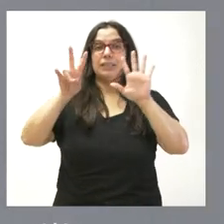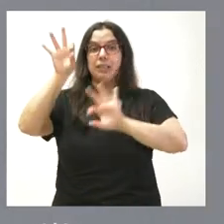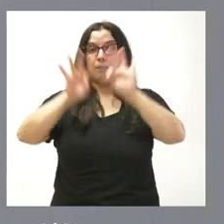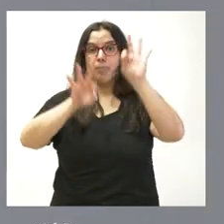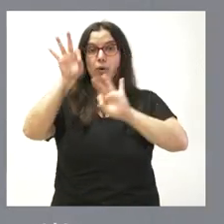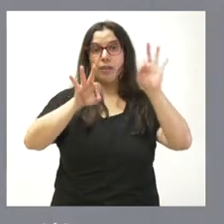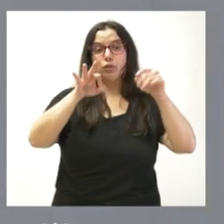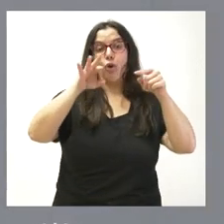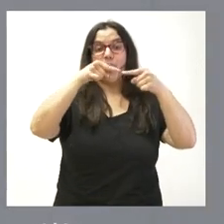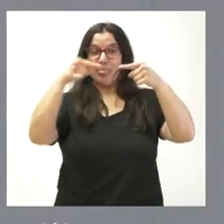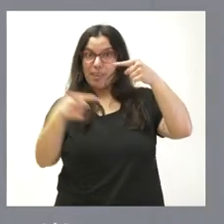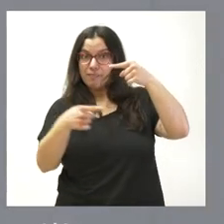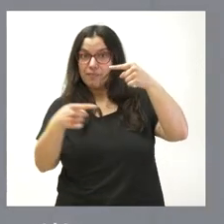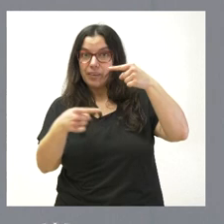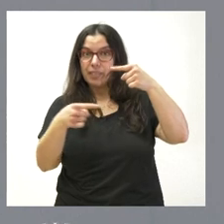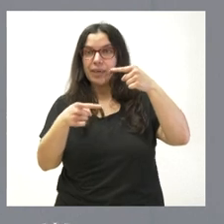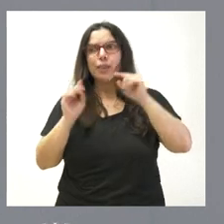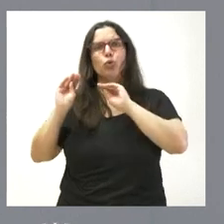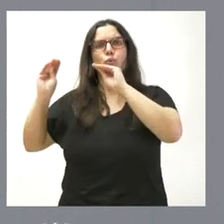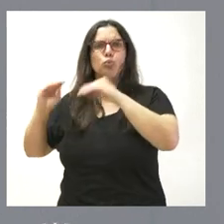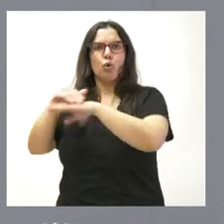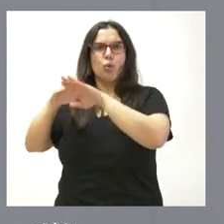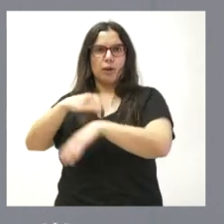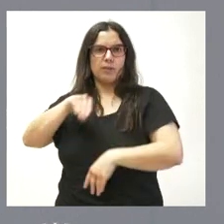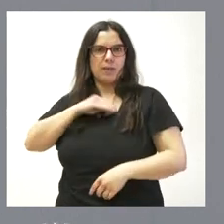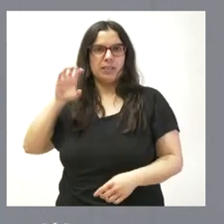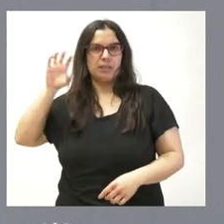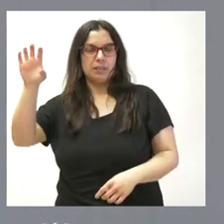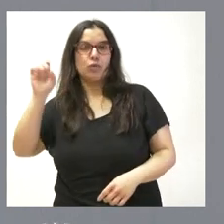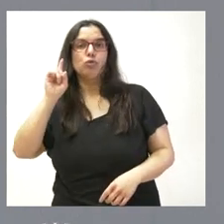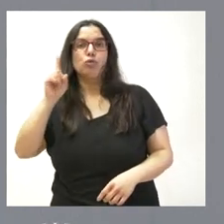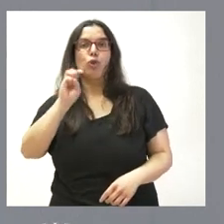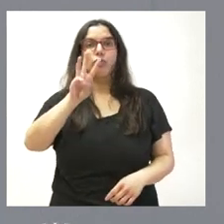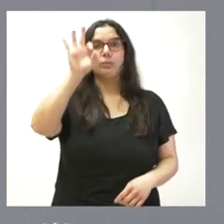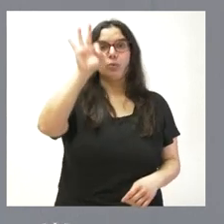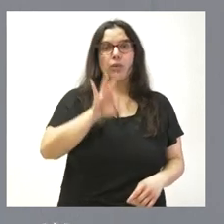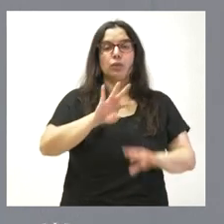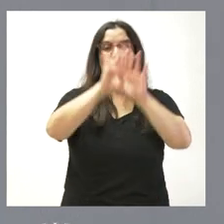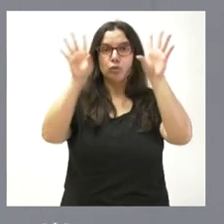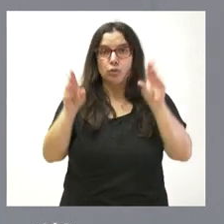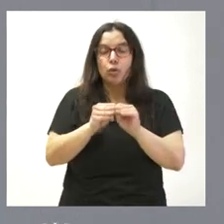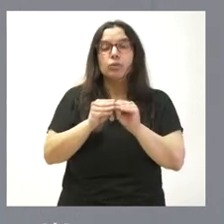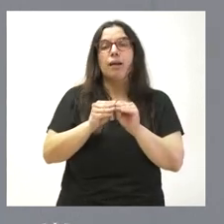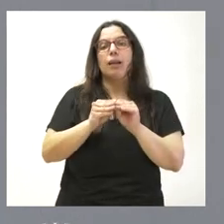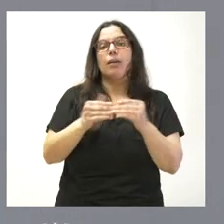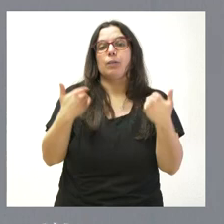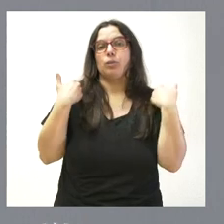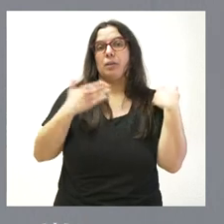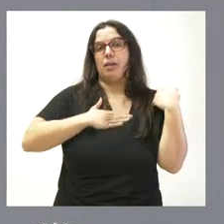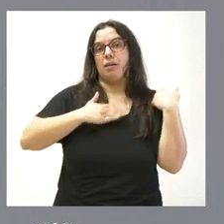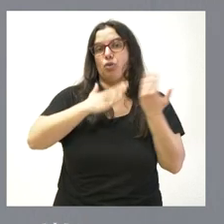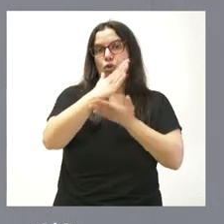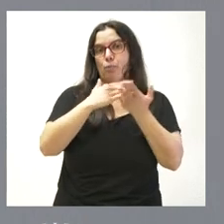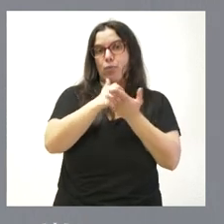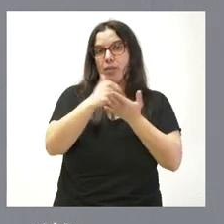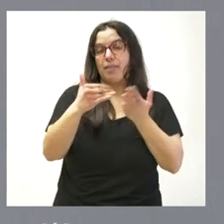déficit que corresponde al Estado solo un 3% del déficit global de las administraciones públicas de España corresponde a las comunidades